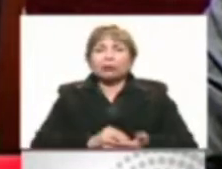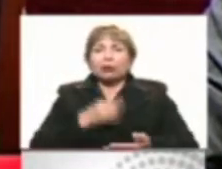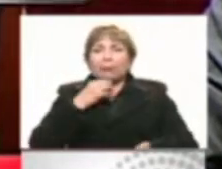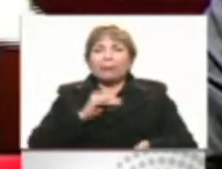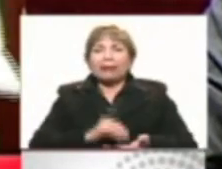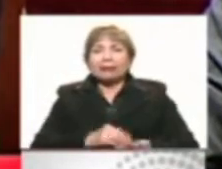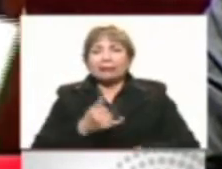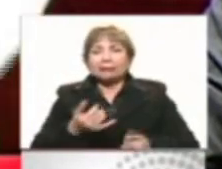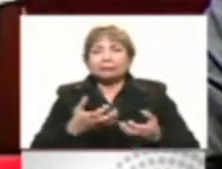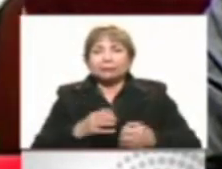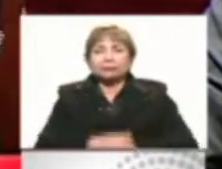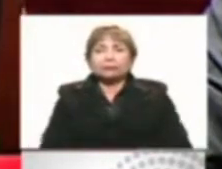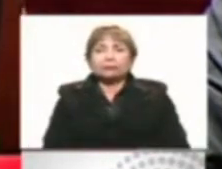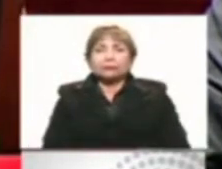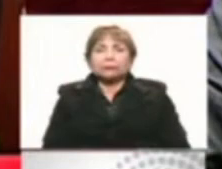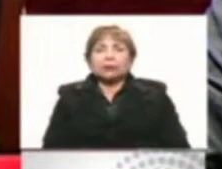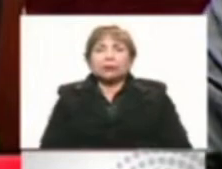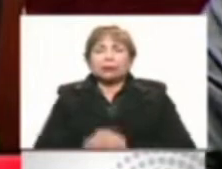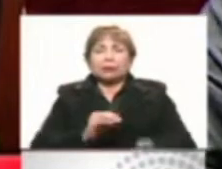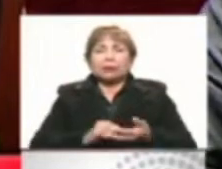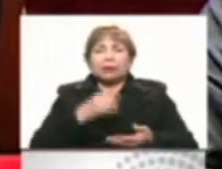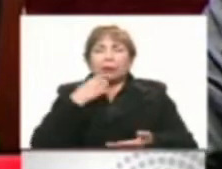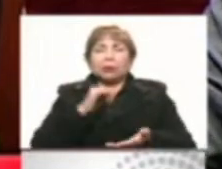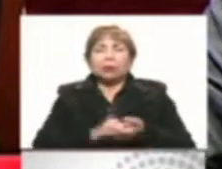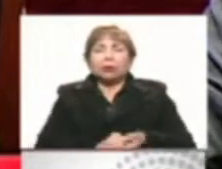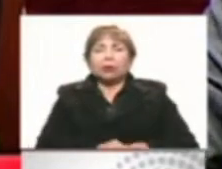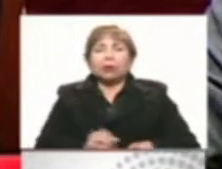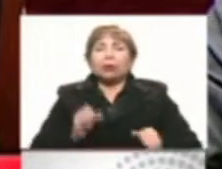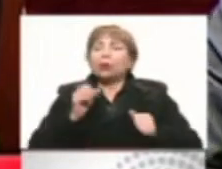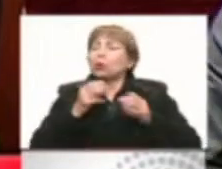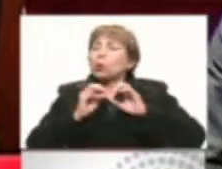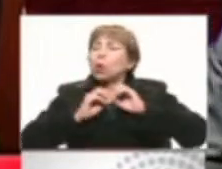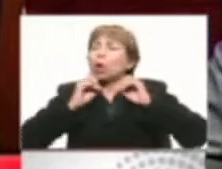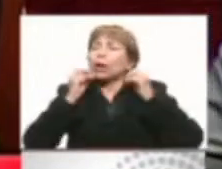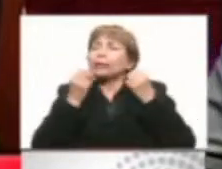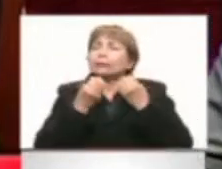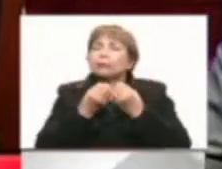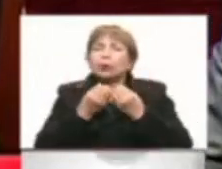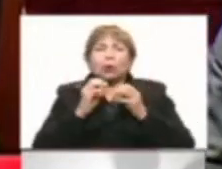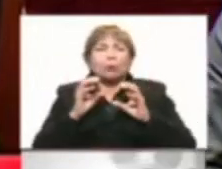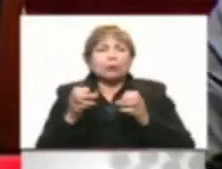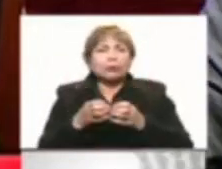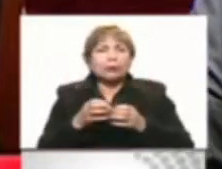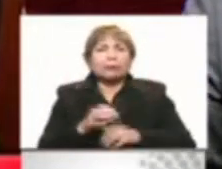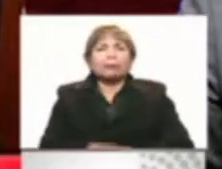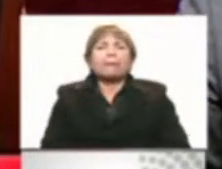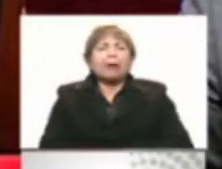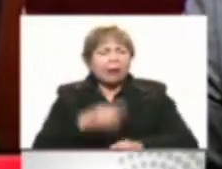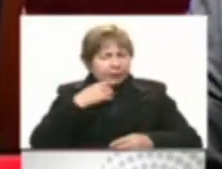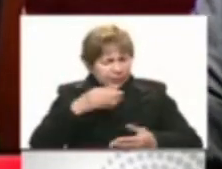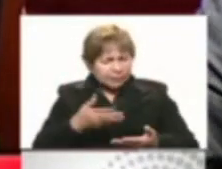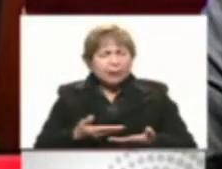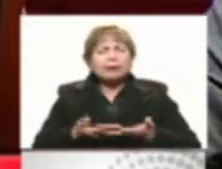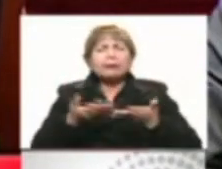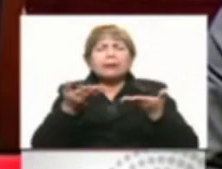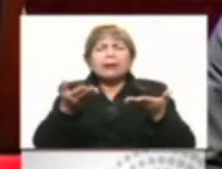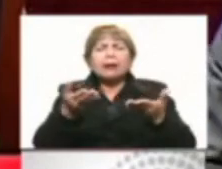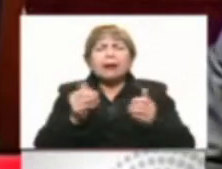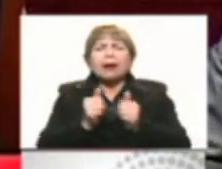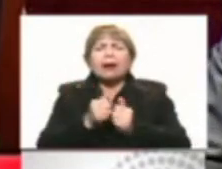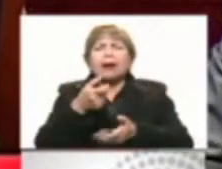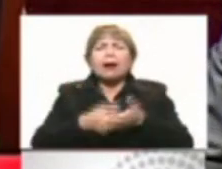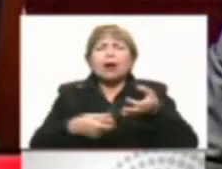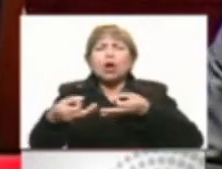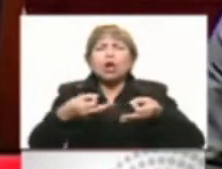Fondo Monetario Internacional, ustedes sabrán que no es ningún organismo comunista, es que se entregue ayuda